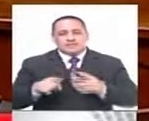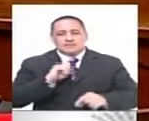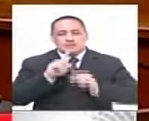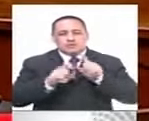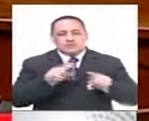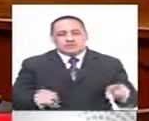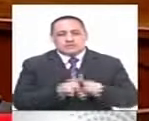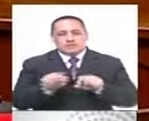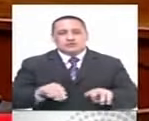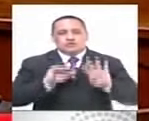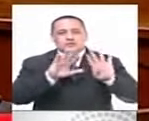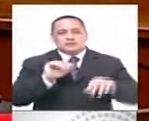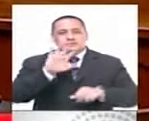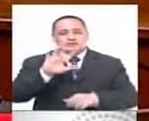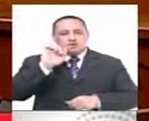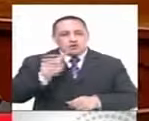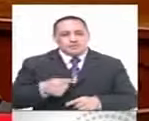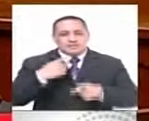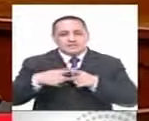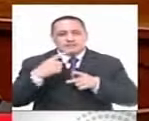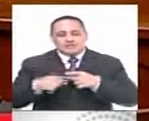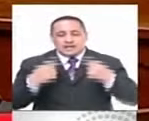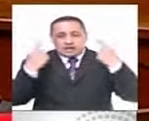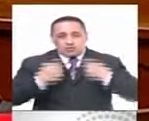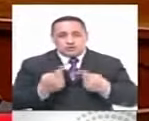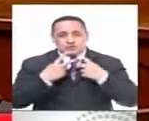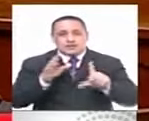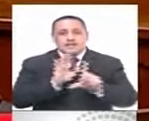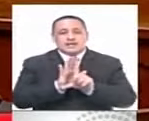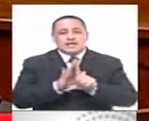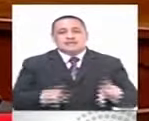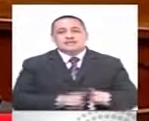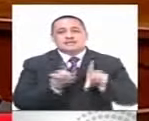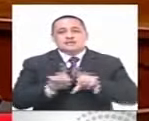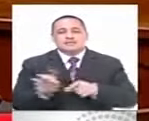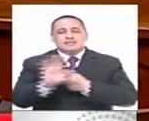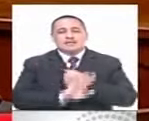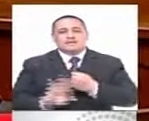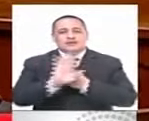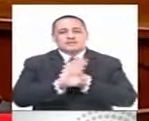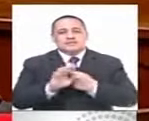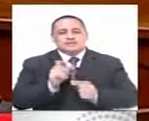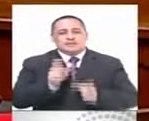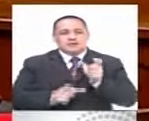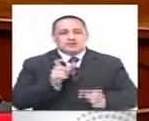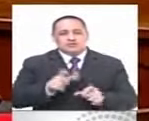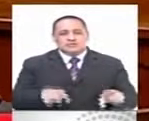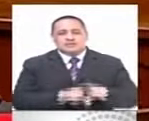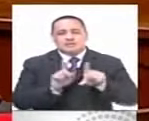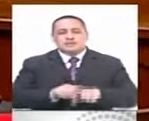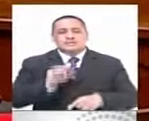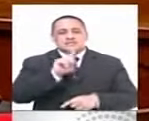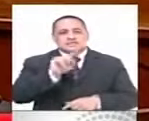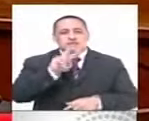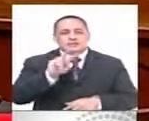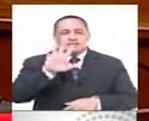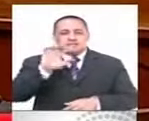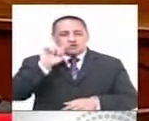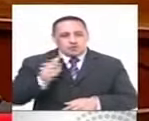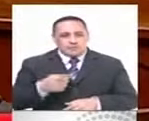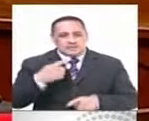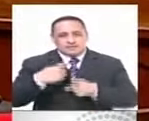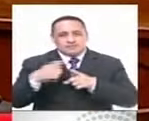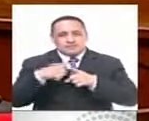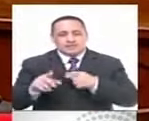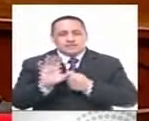y 95.000 patrocinios de asistencia legal y defensa de víctimas y 125.000